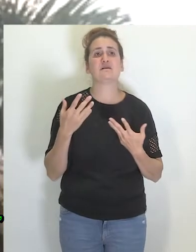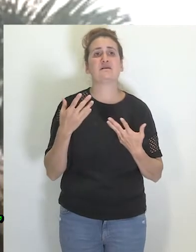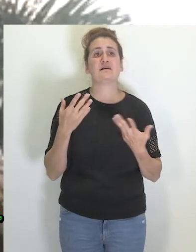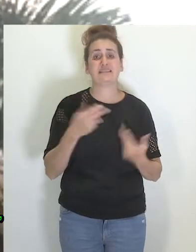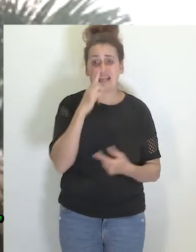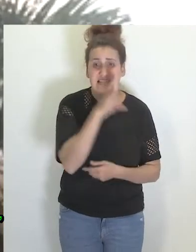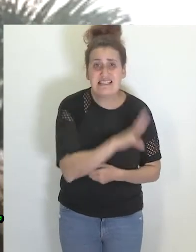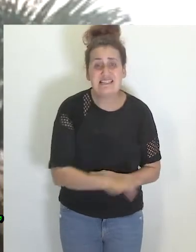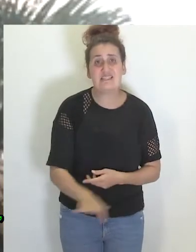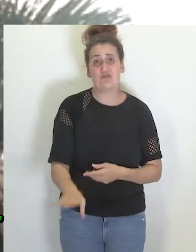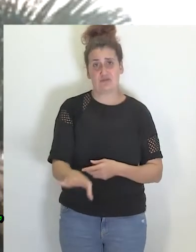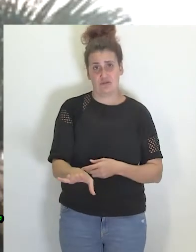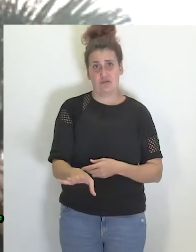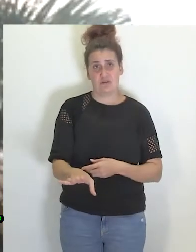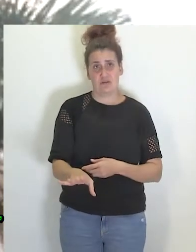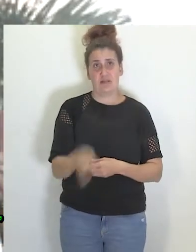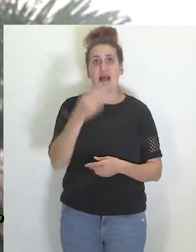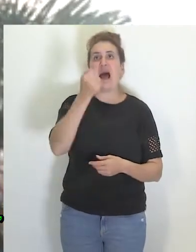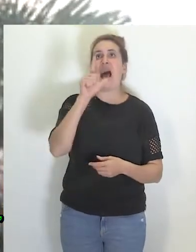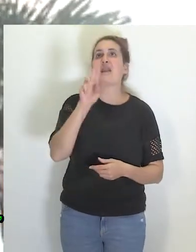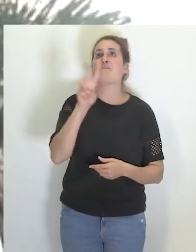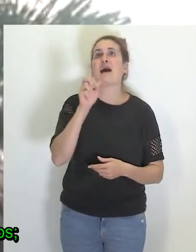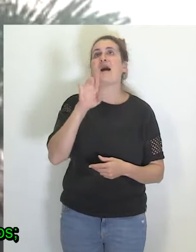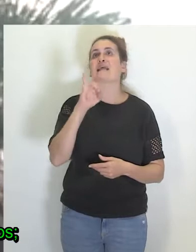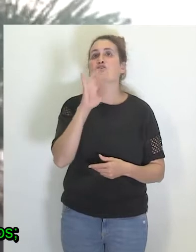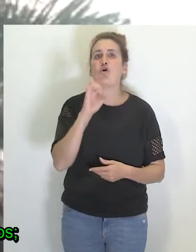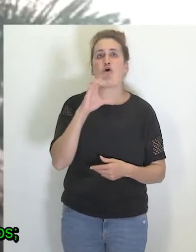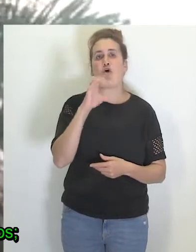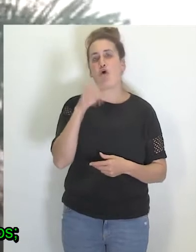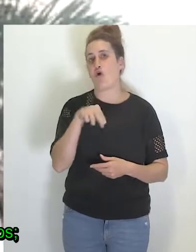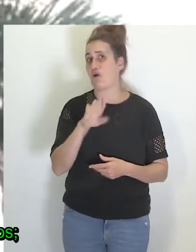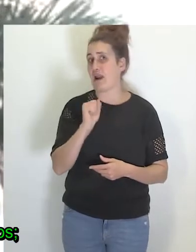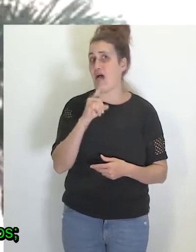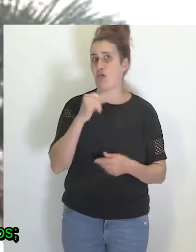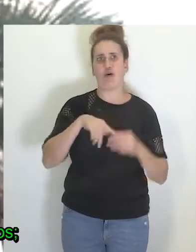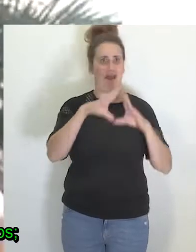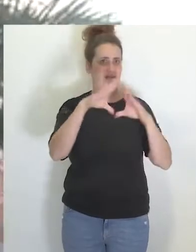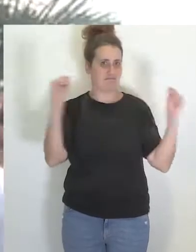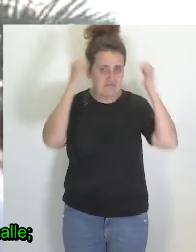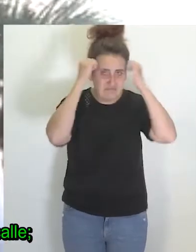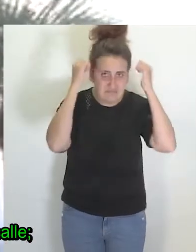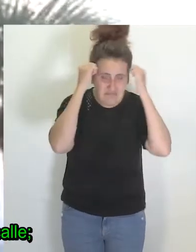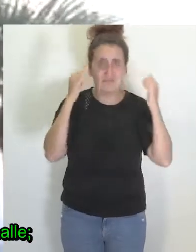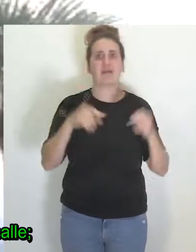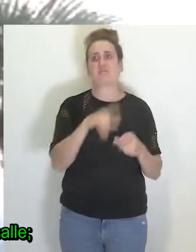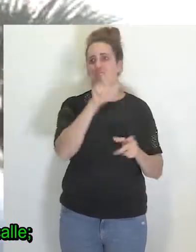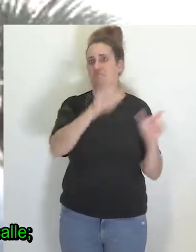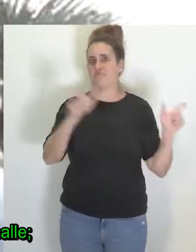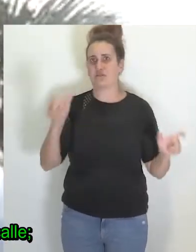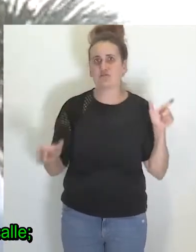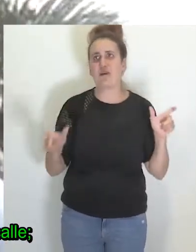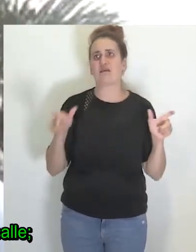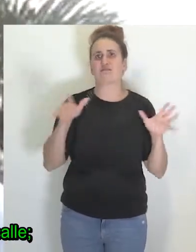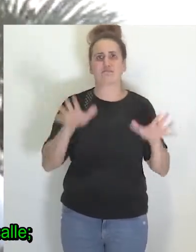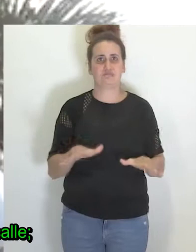que eran niños como Alvarito Conrado, eran estudiantes universitarios, eran personas